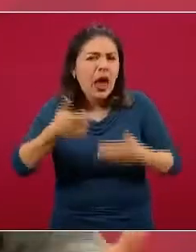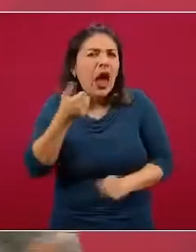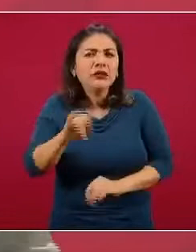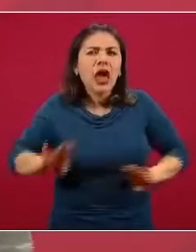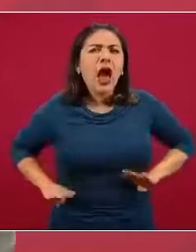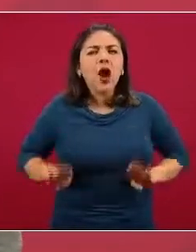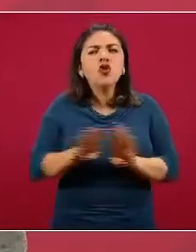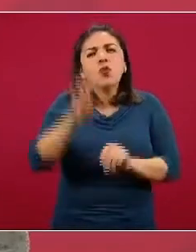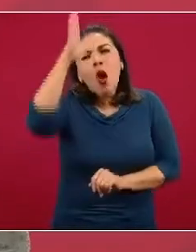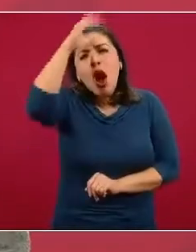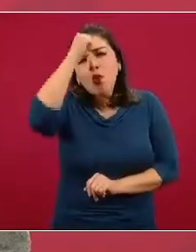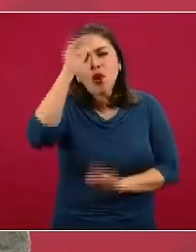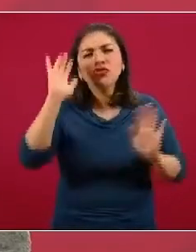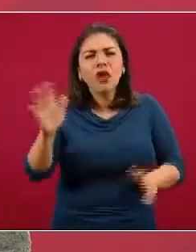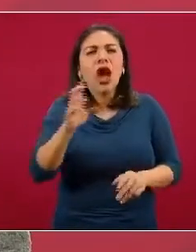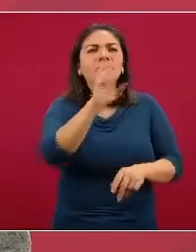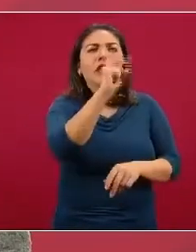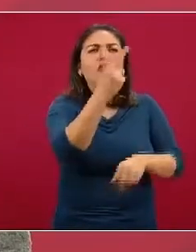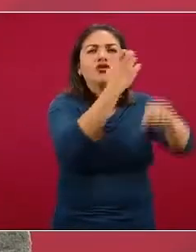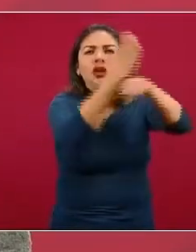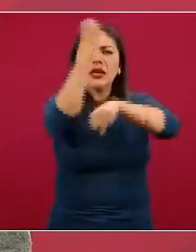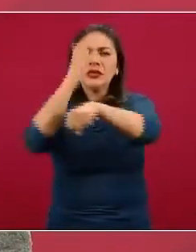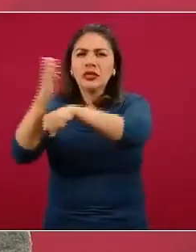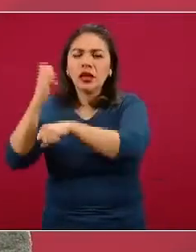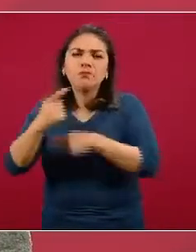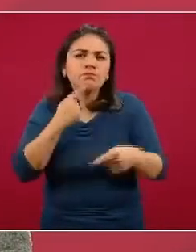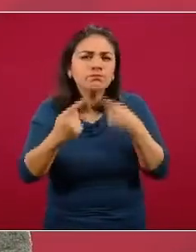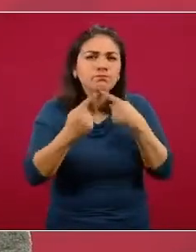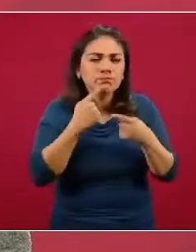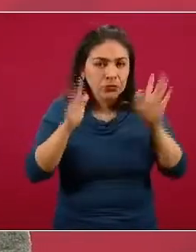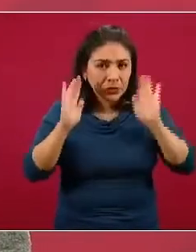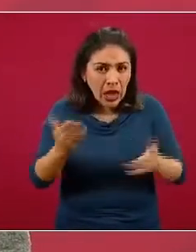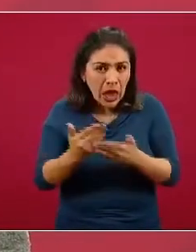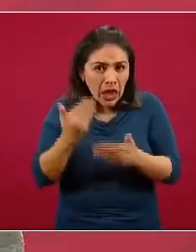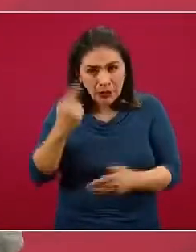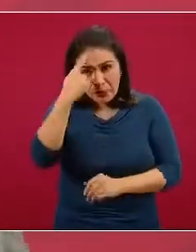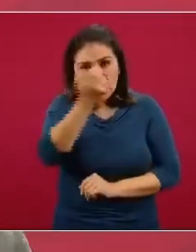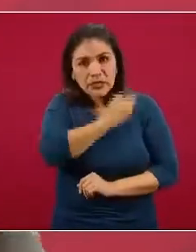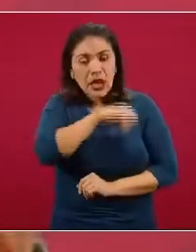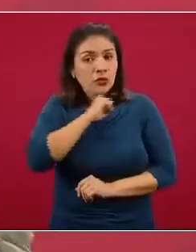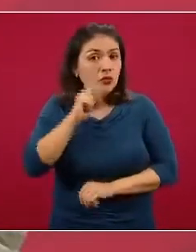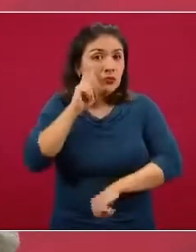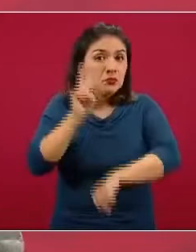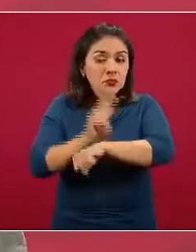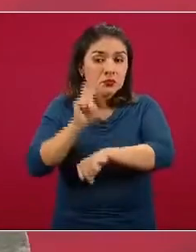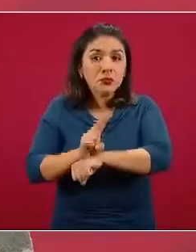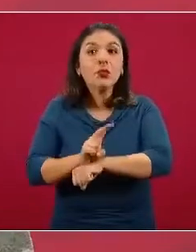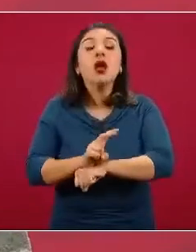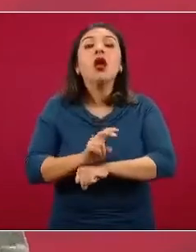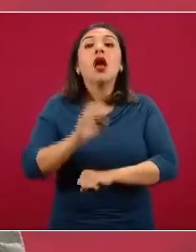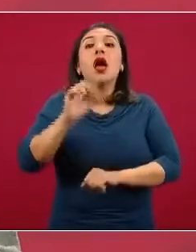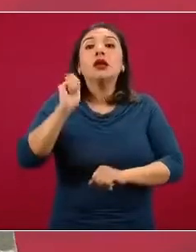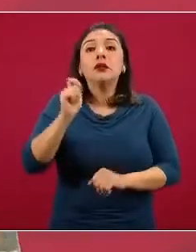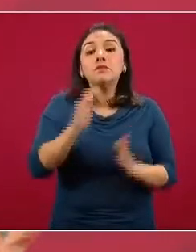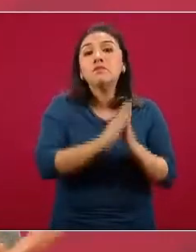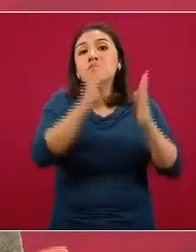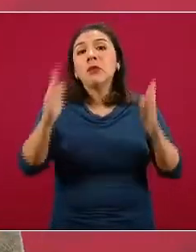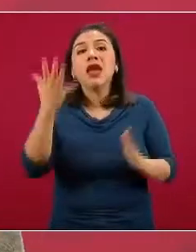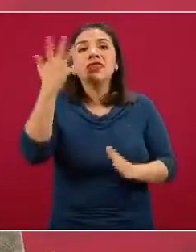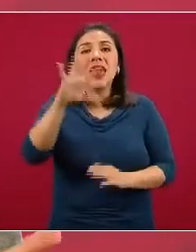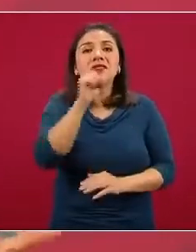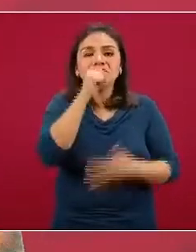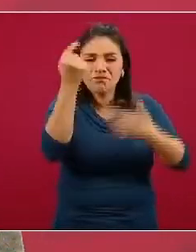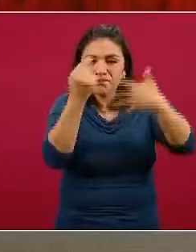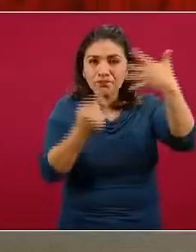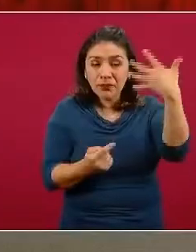común acuerdo con las 32 autoridades estatales de salud, cuando se amplió a 10 indicadores, y a partir